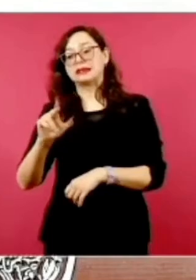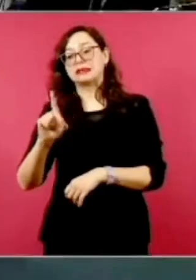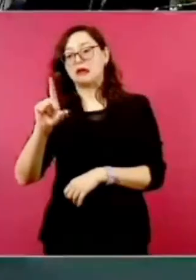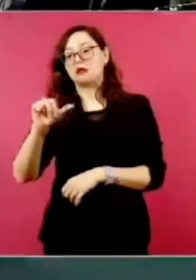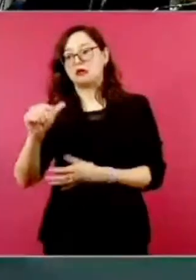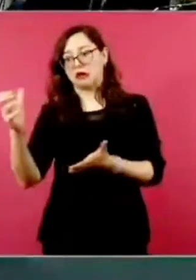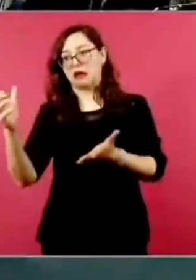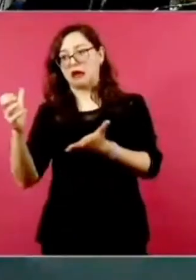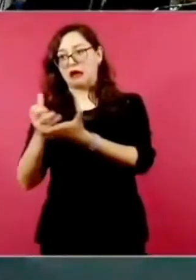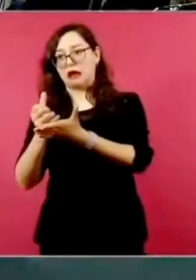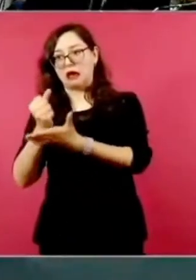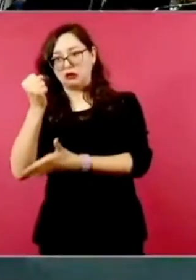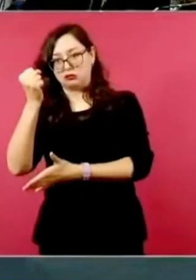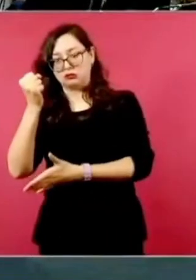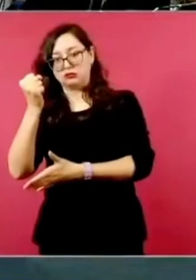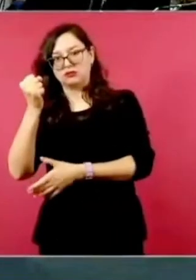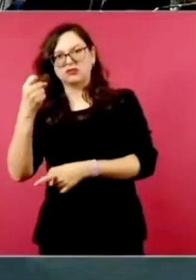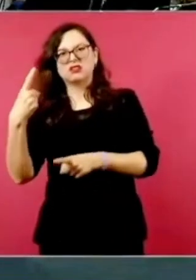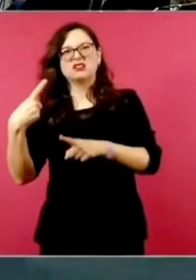A ver, pero ponlo.